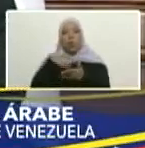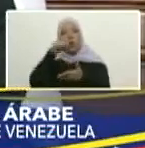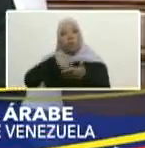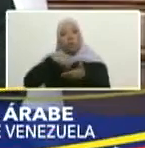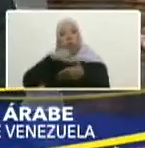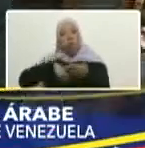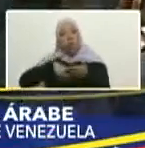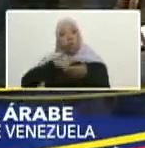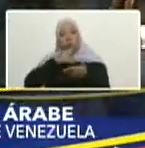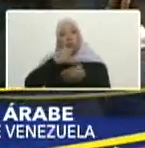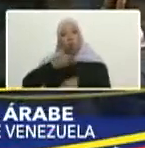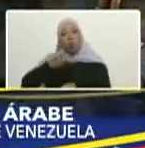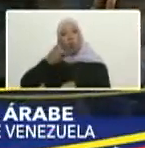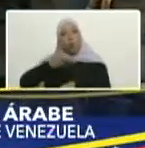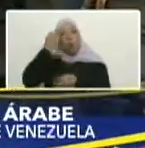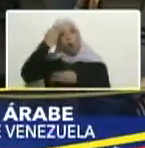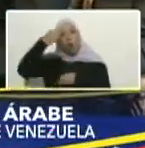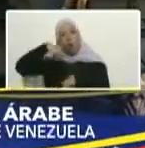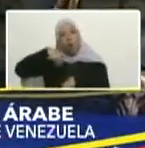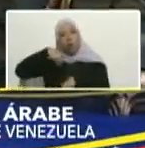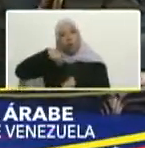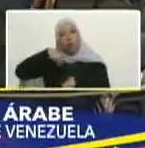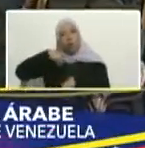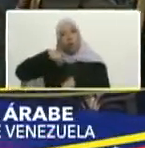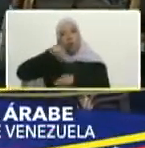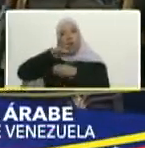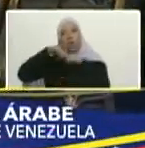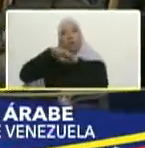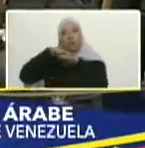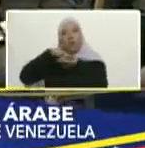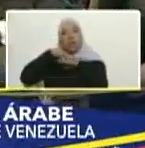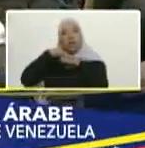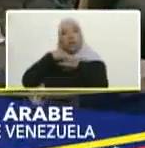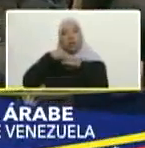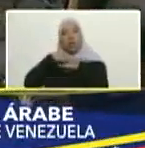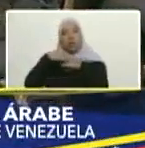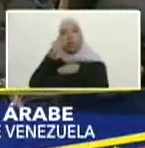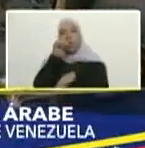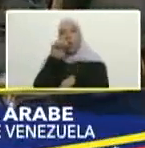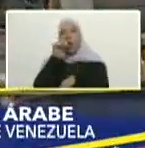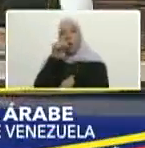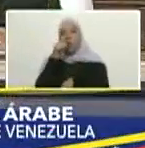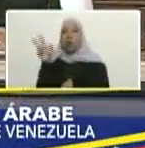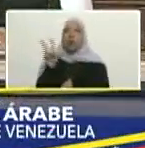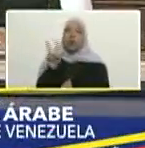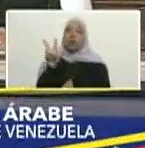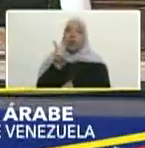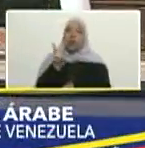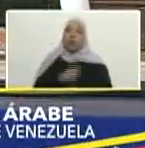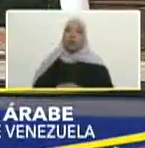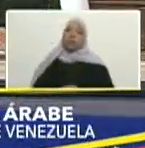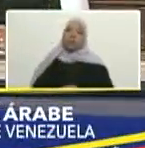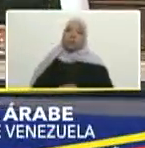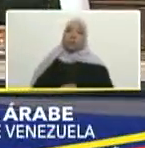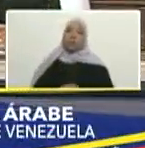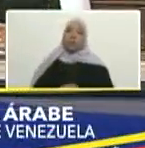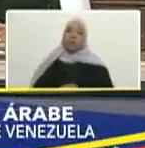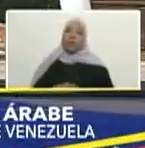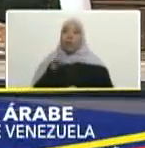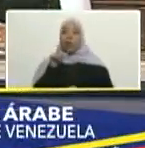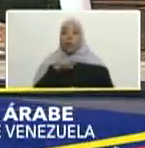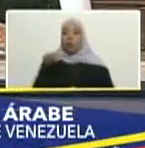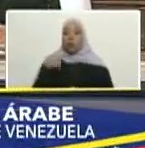firmado también importantes acuerdos con el Ministerio de aguas de Venezuela. También